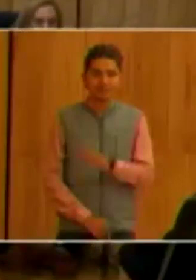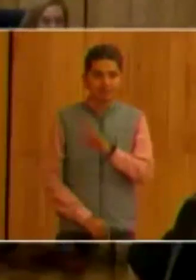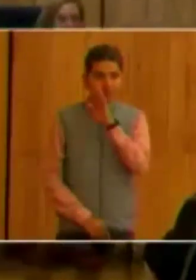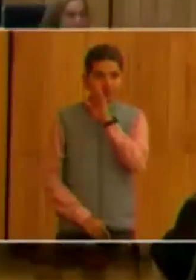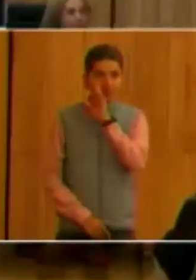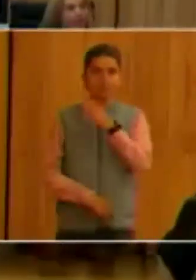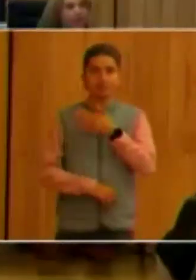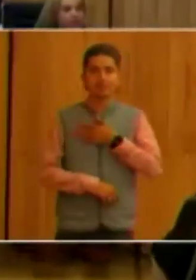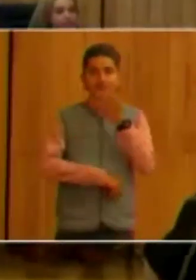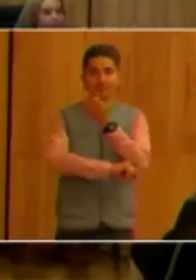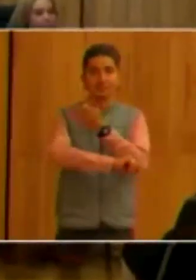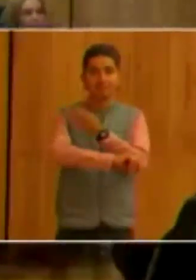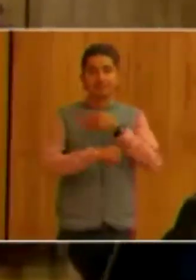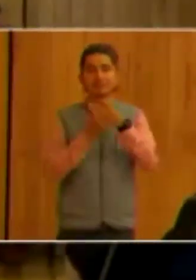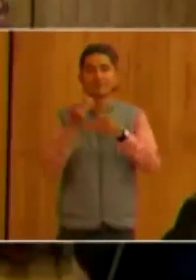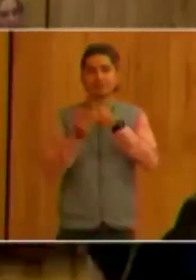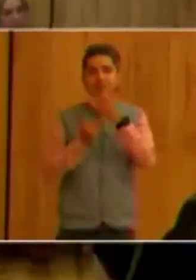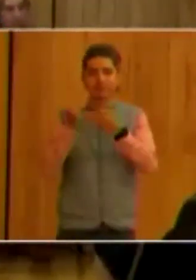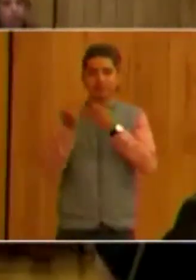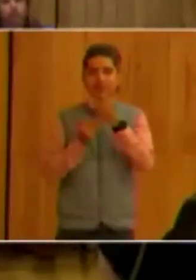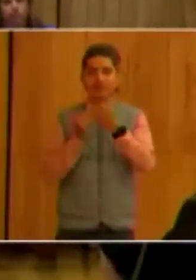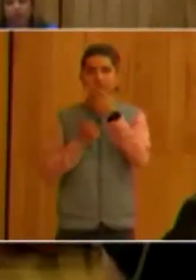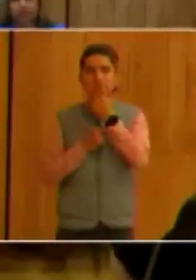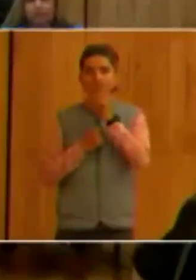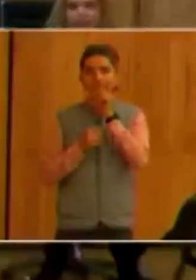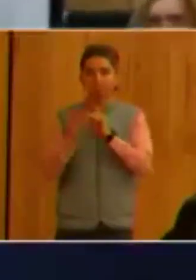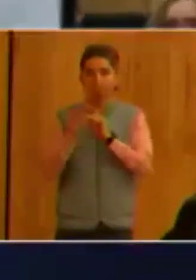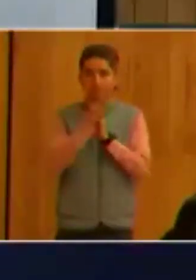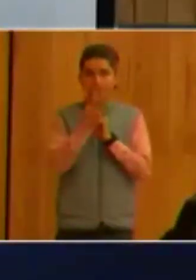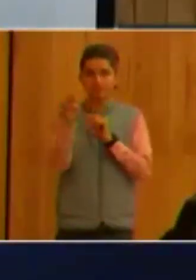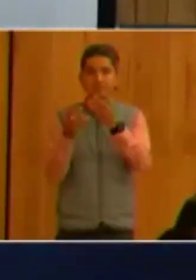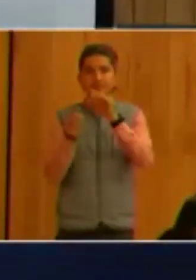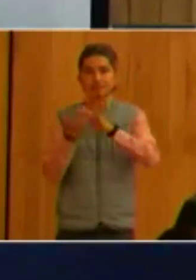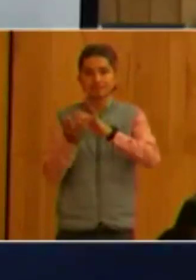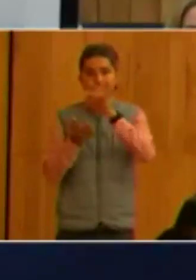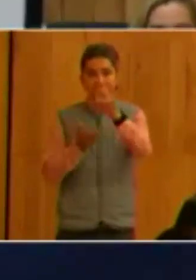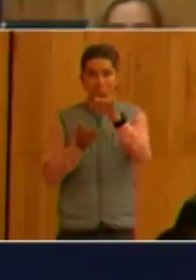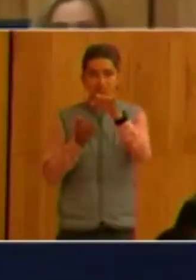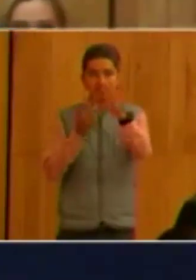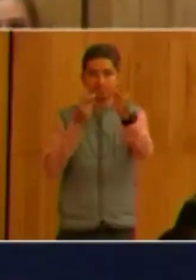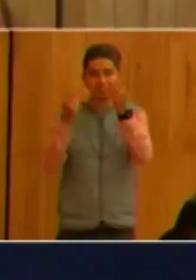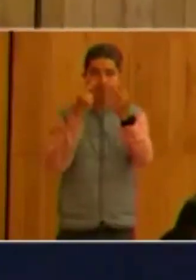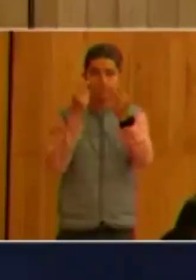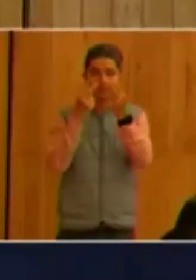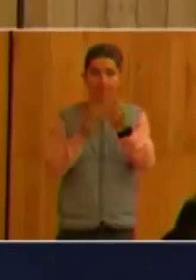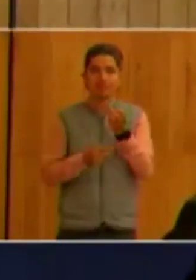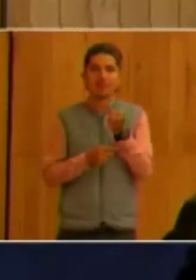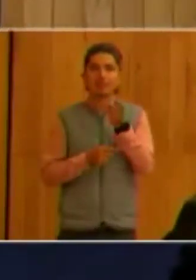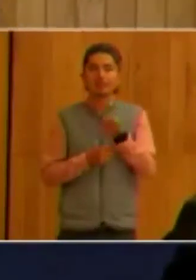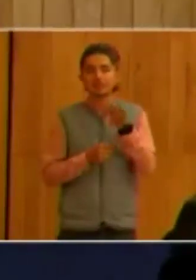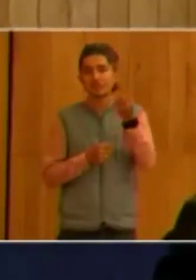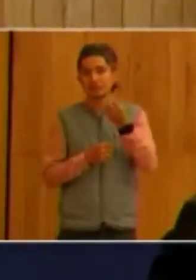Muy buenas tardes. Tengan todas y todos ustedes. Gracias por acompañarnos en esta